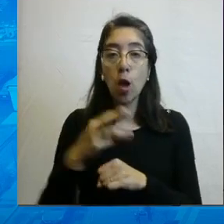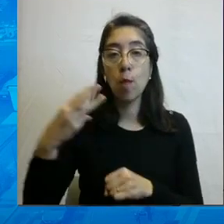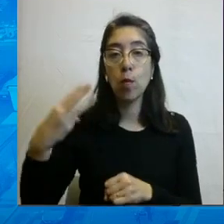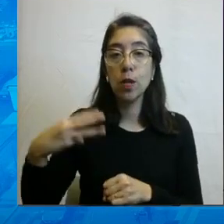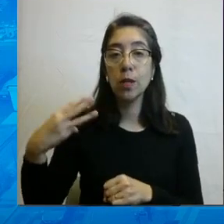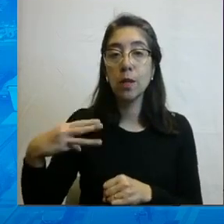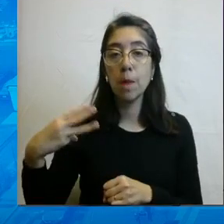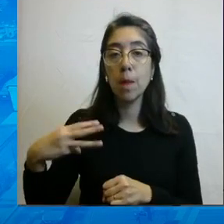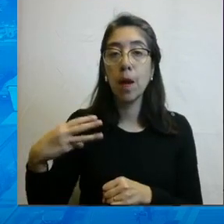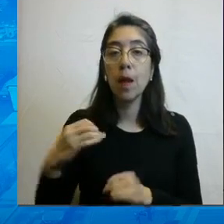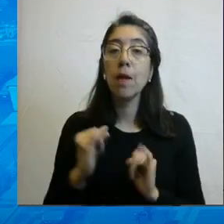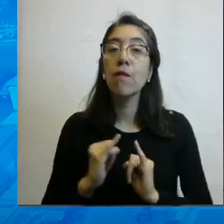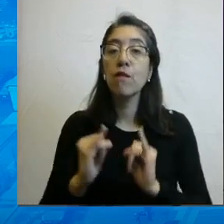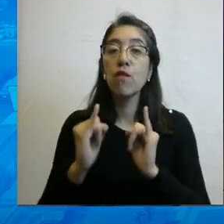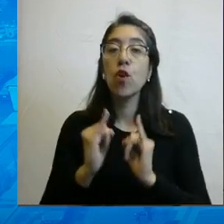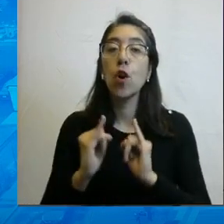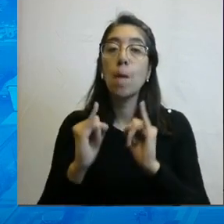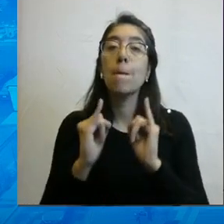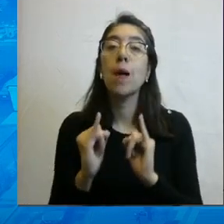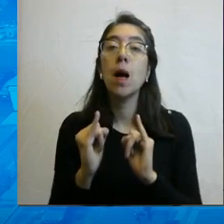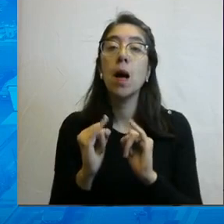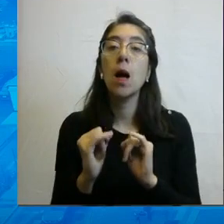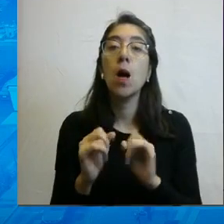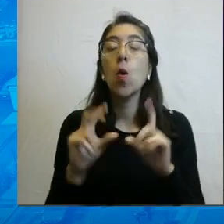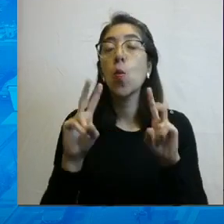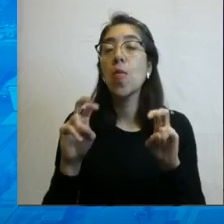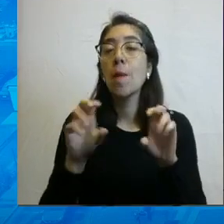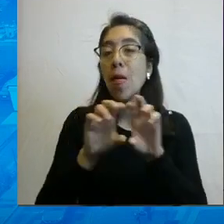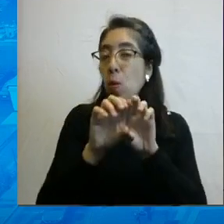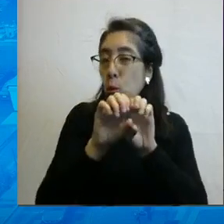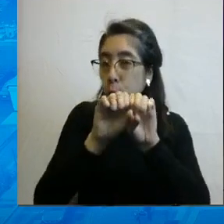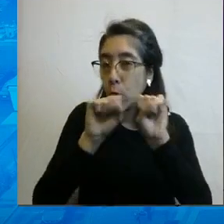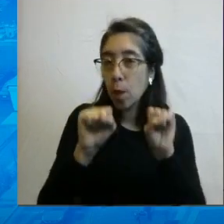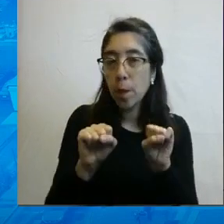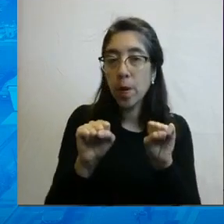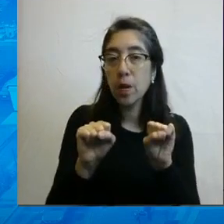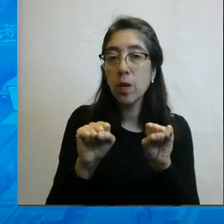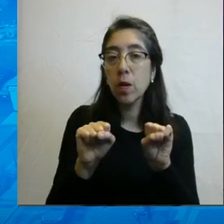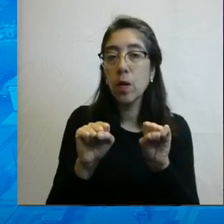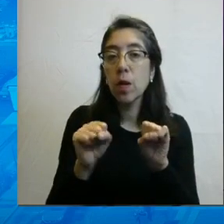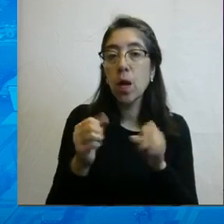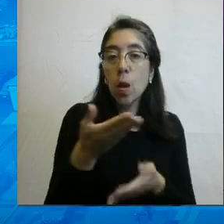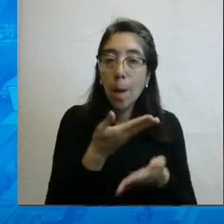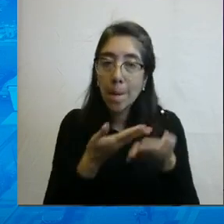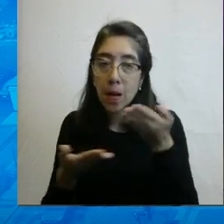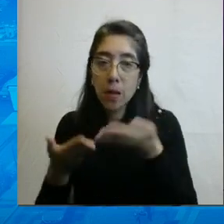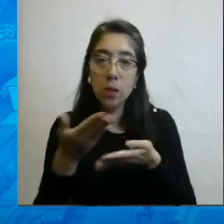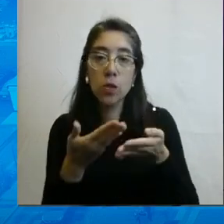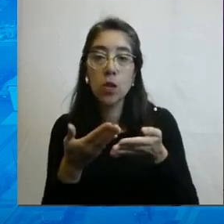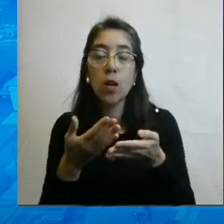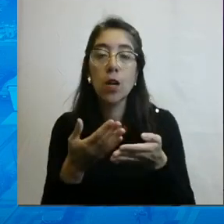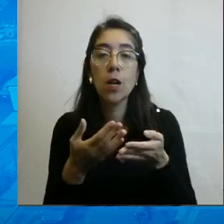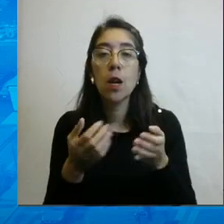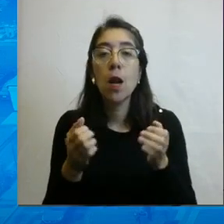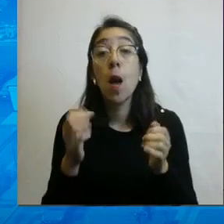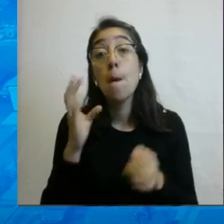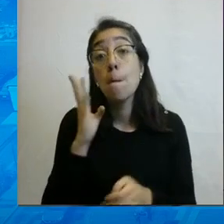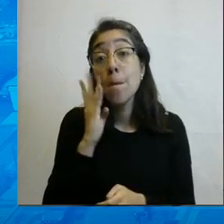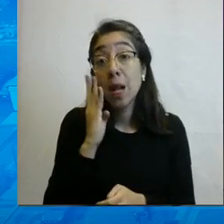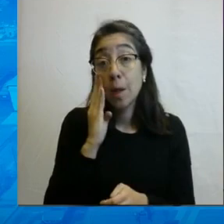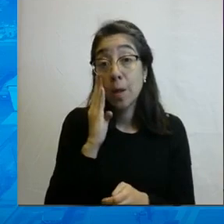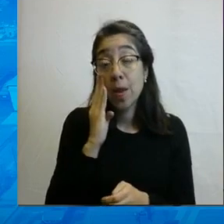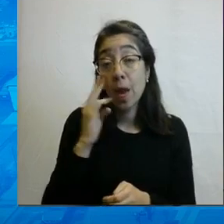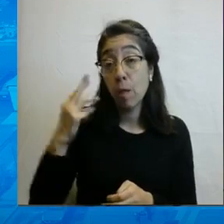Bueno, sobre este punto, el 5.2, también le vamos a dar la palabra al señor director jurídico, don Patricio Hidalgo, para que